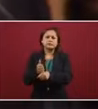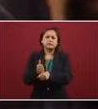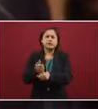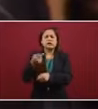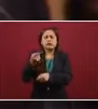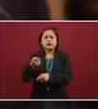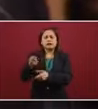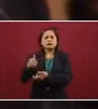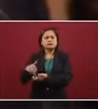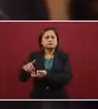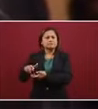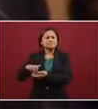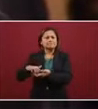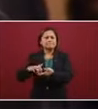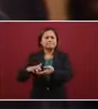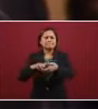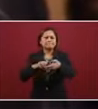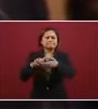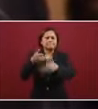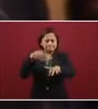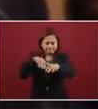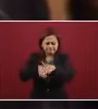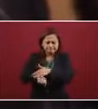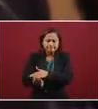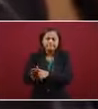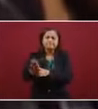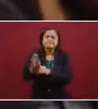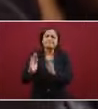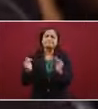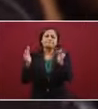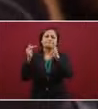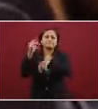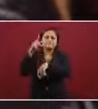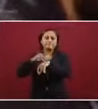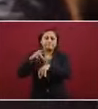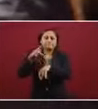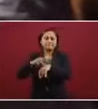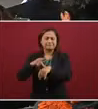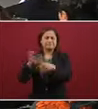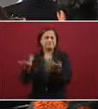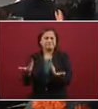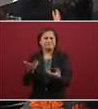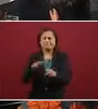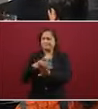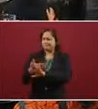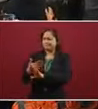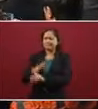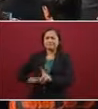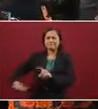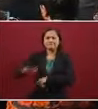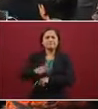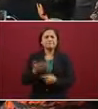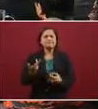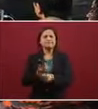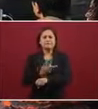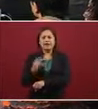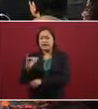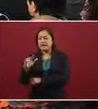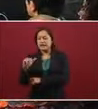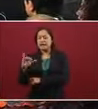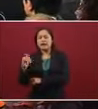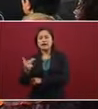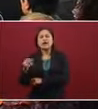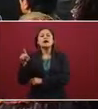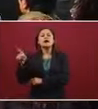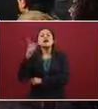a la estructura de la zona arqueológica. El INAH asegura que tiene interpuestas 30 demandas penales contra